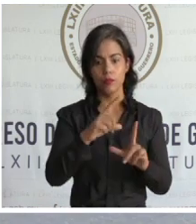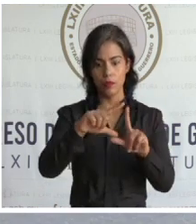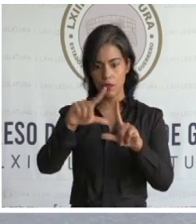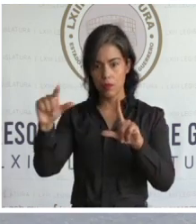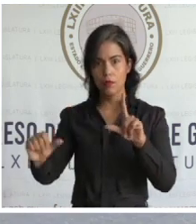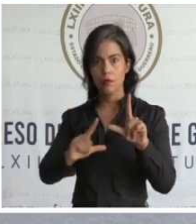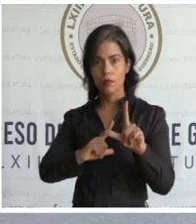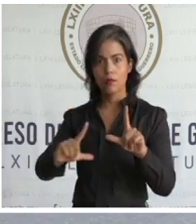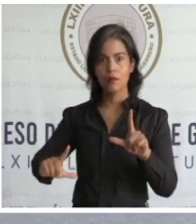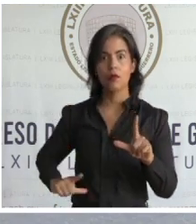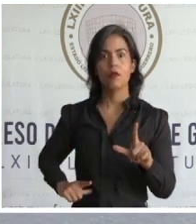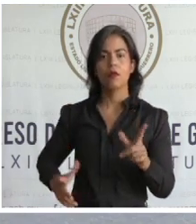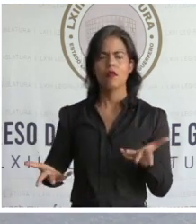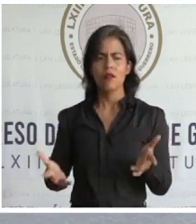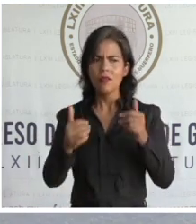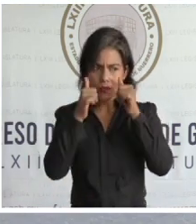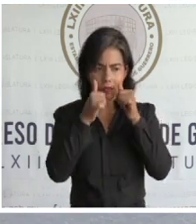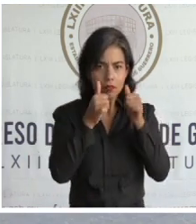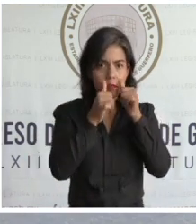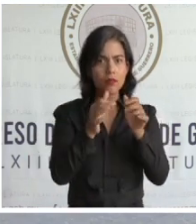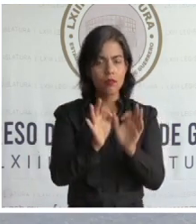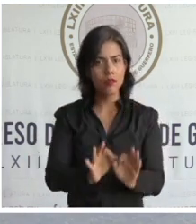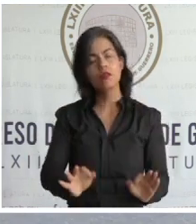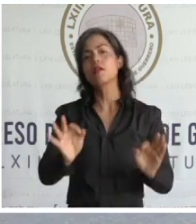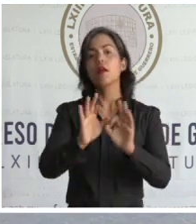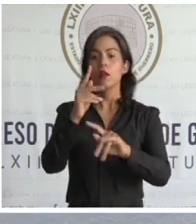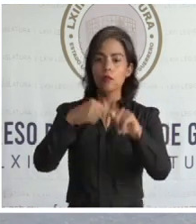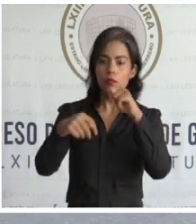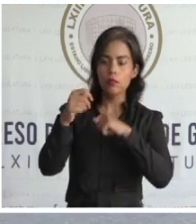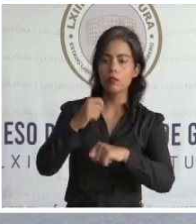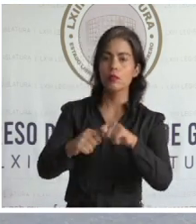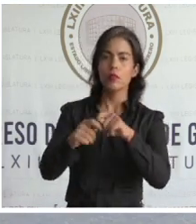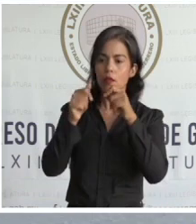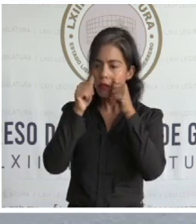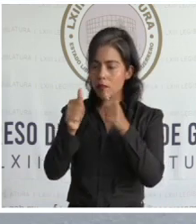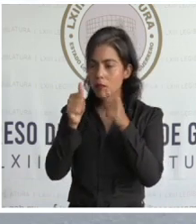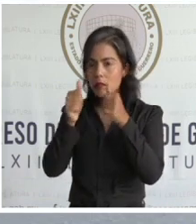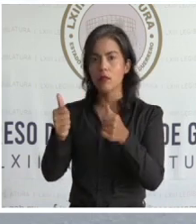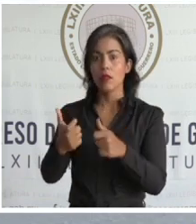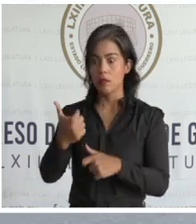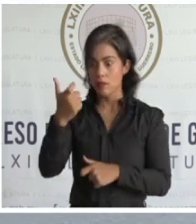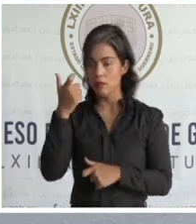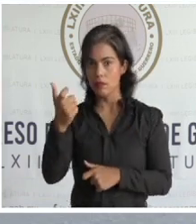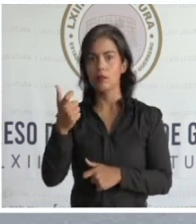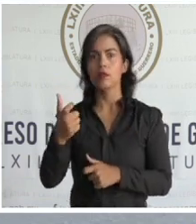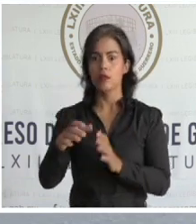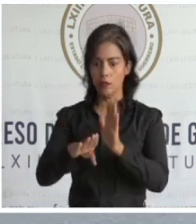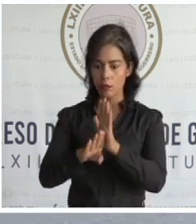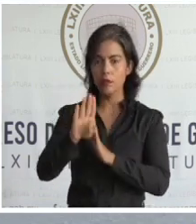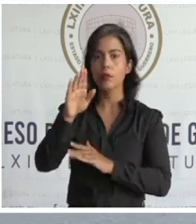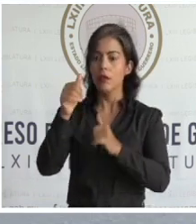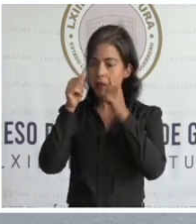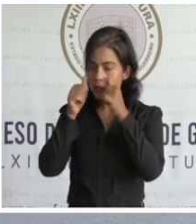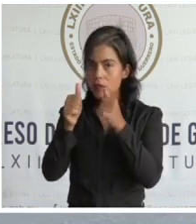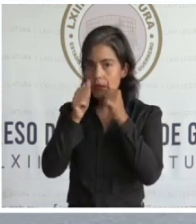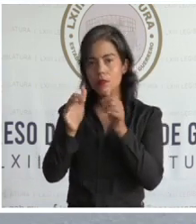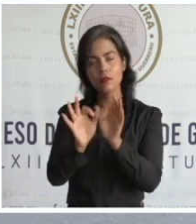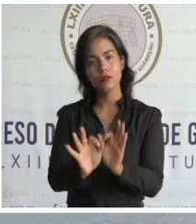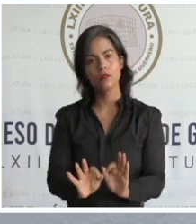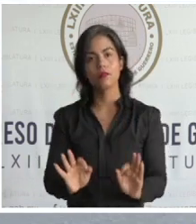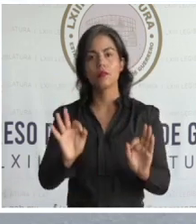bolsillo familiar, potenciar el turismo y hacer crecer la economía. En los años